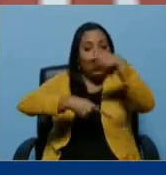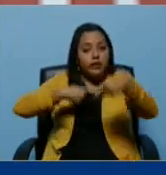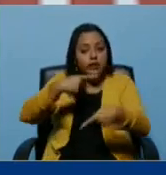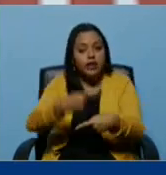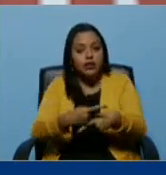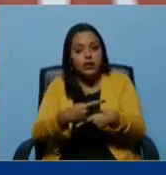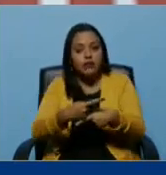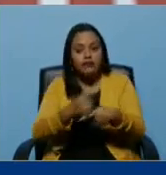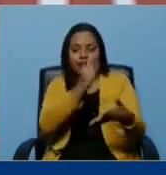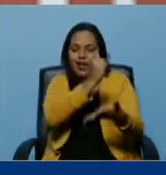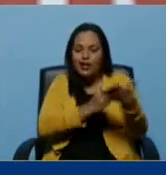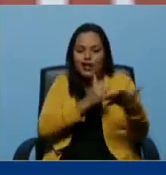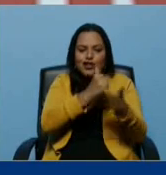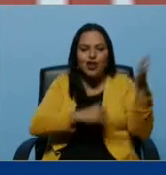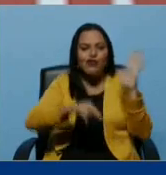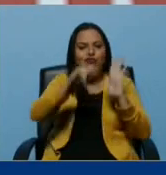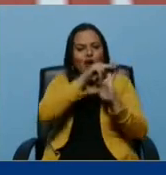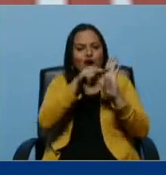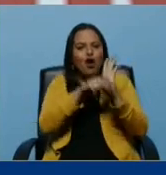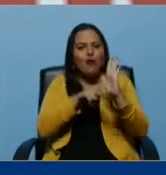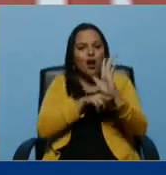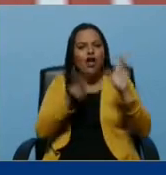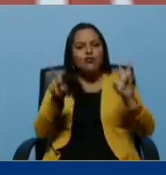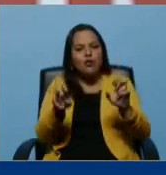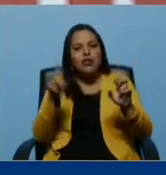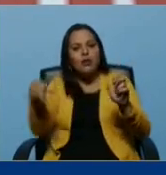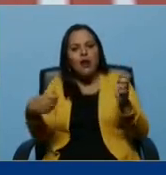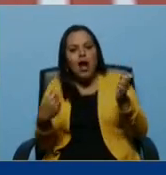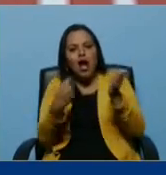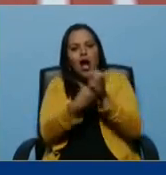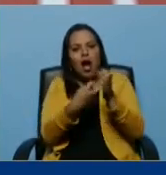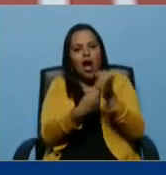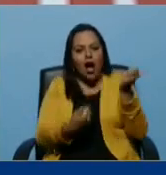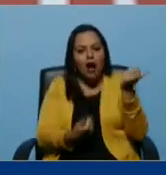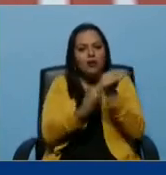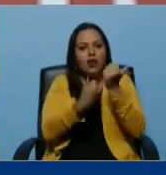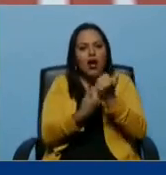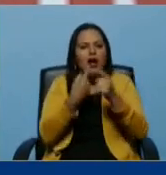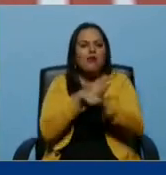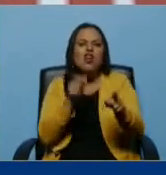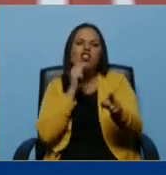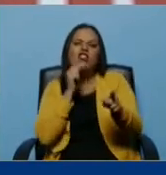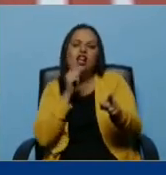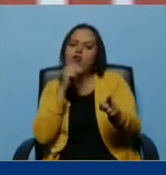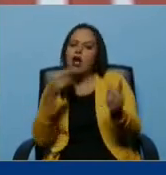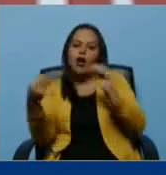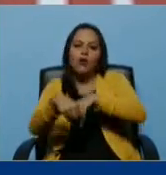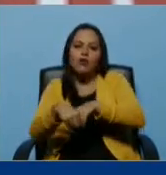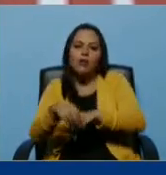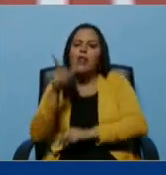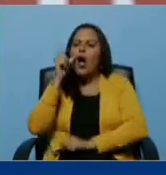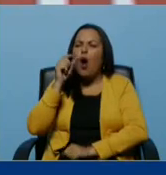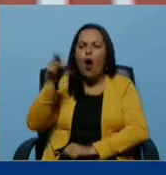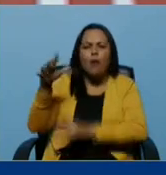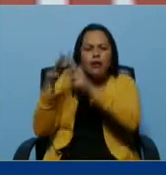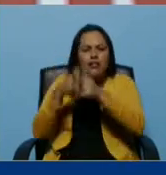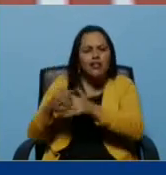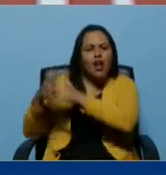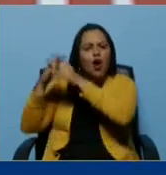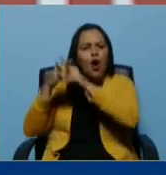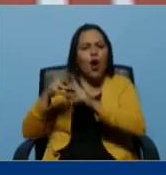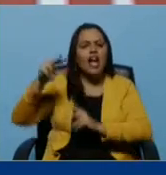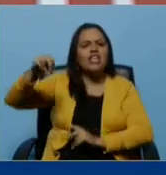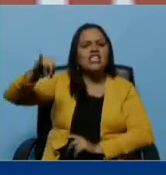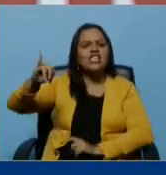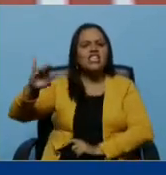de registro y reglamentación y financiamiento con la ley. Pero ¿quién chilla? Chilla Brian Nichols, chillan los representantes